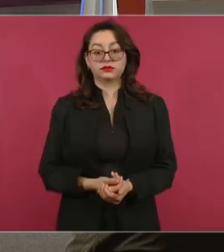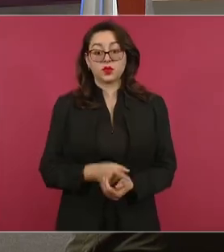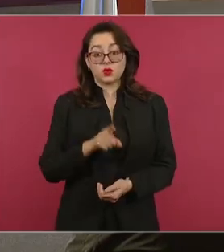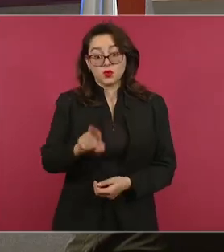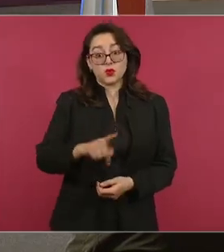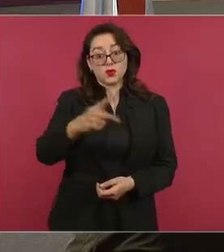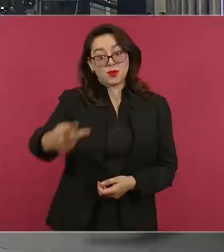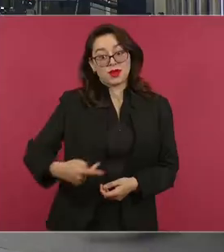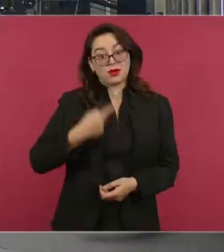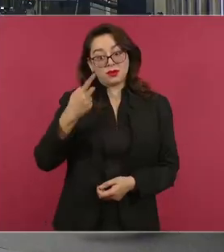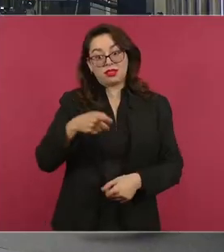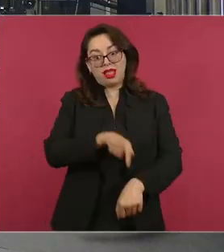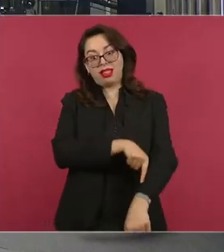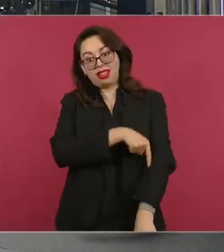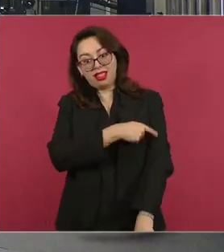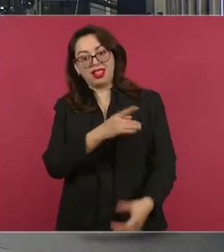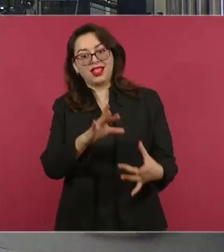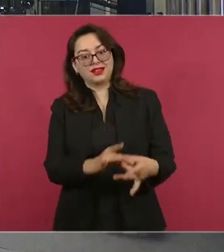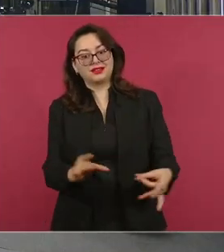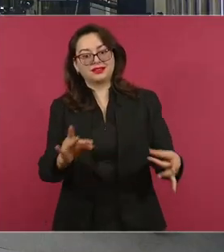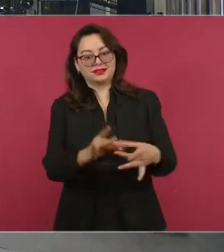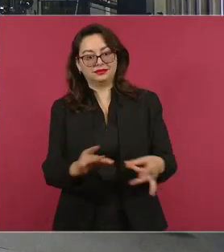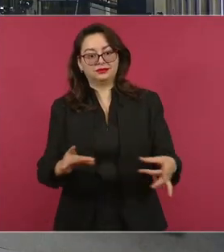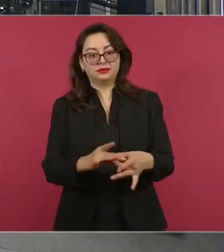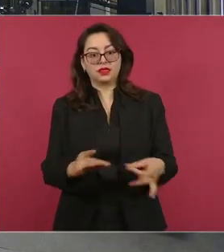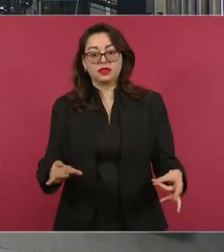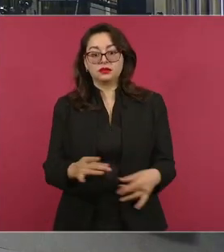Gracias. Había comentado… ¿Mande?